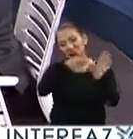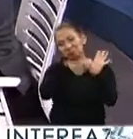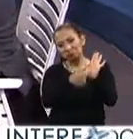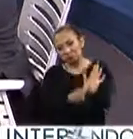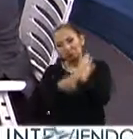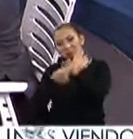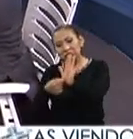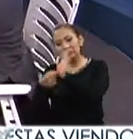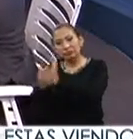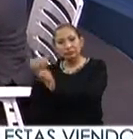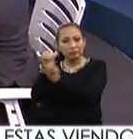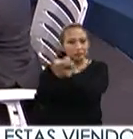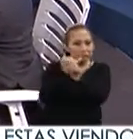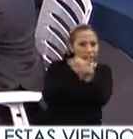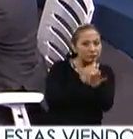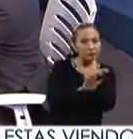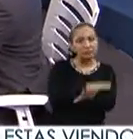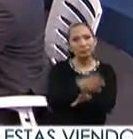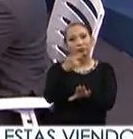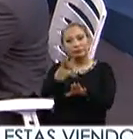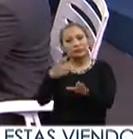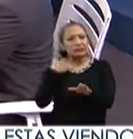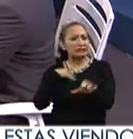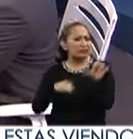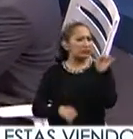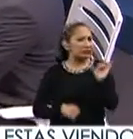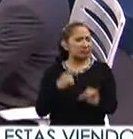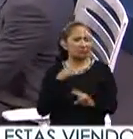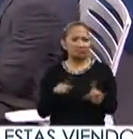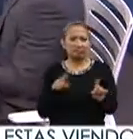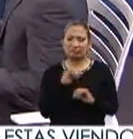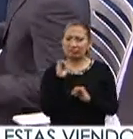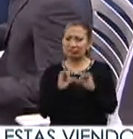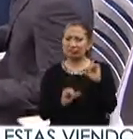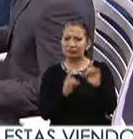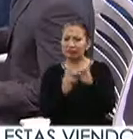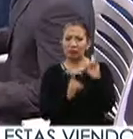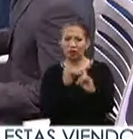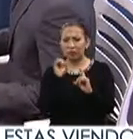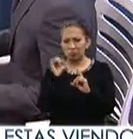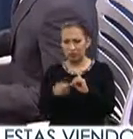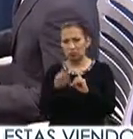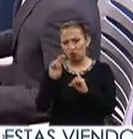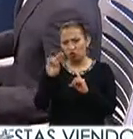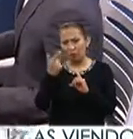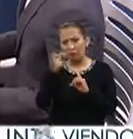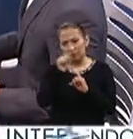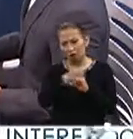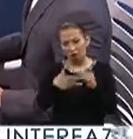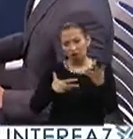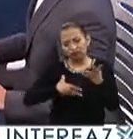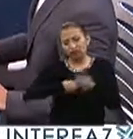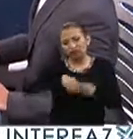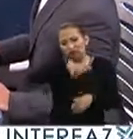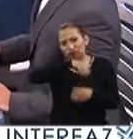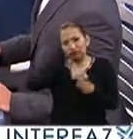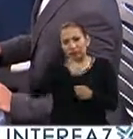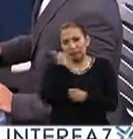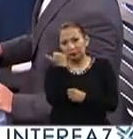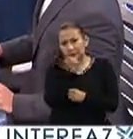de reportajes sobre su intensa actividad deportiva también de la UNAM como parte esencial de la integridad